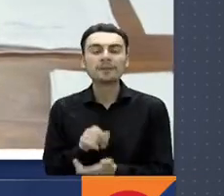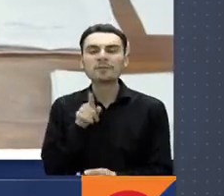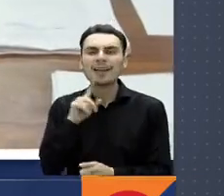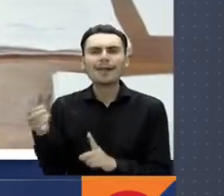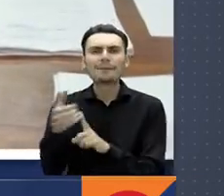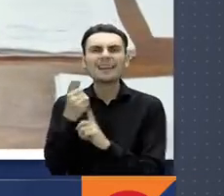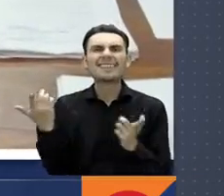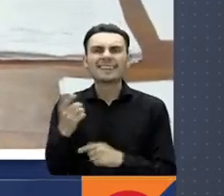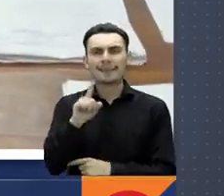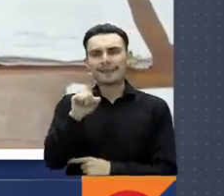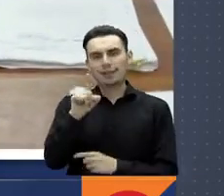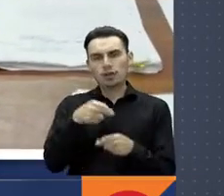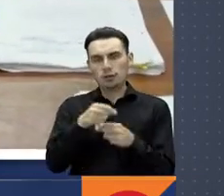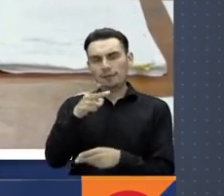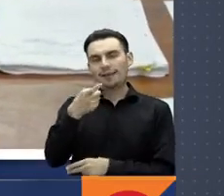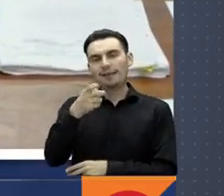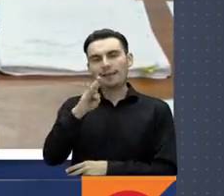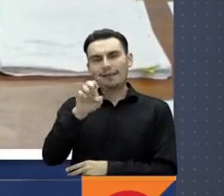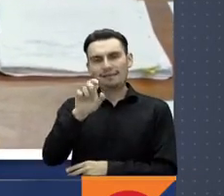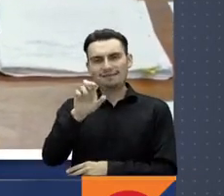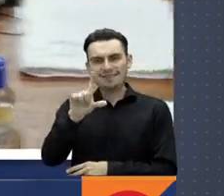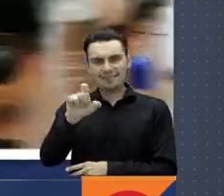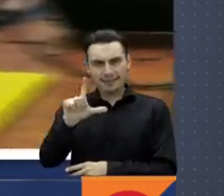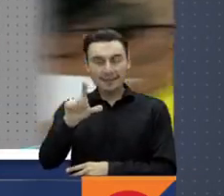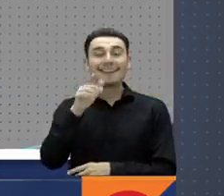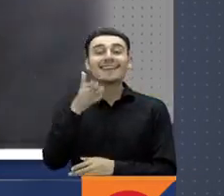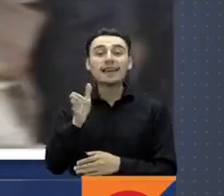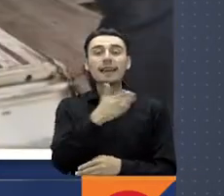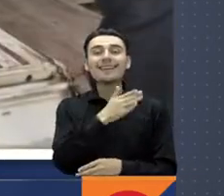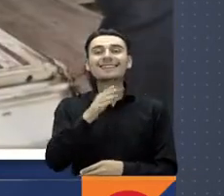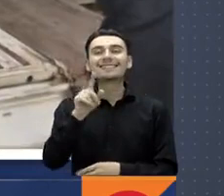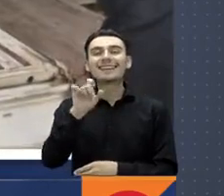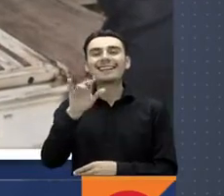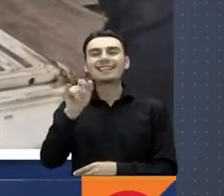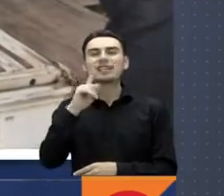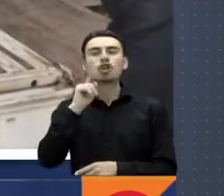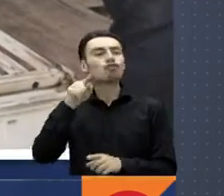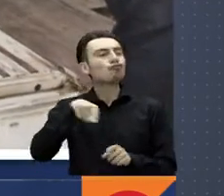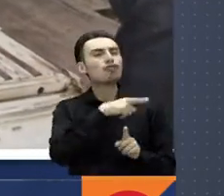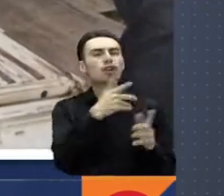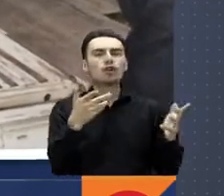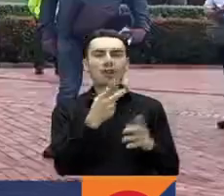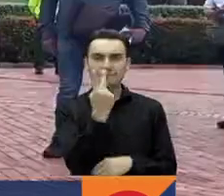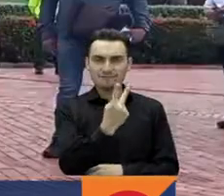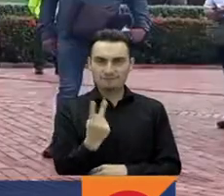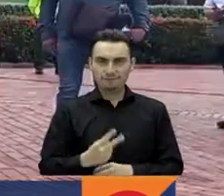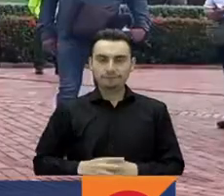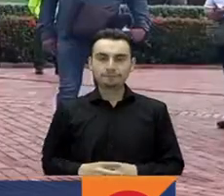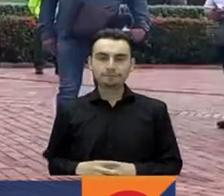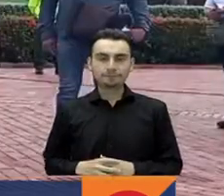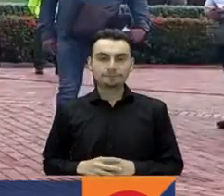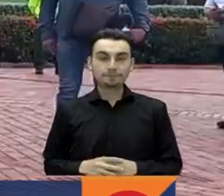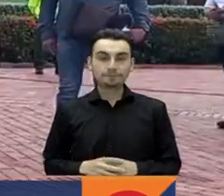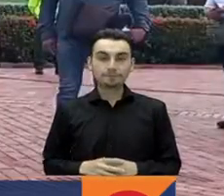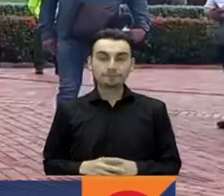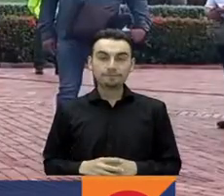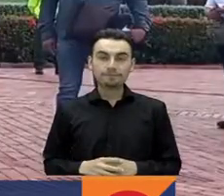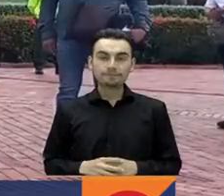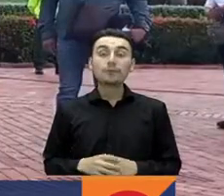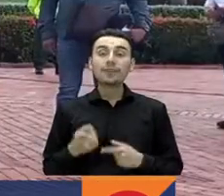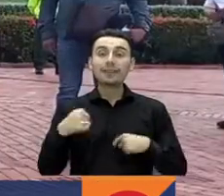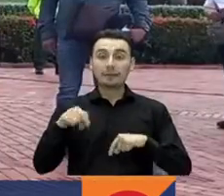gabriel carlos salinas y según él estaría en venezuela hemos publicado y así lo